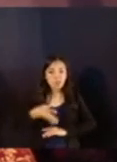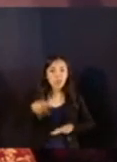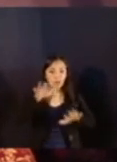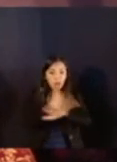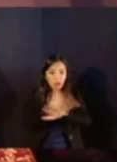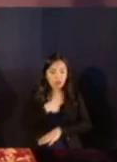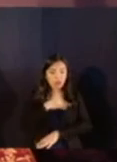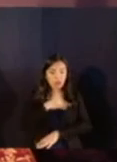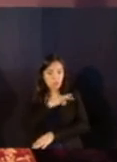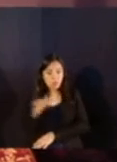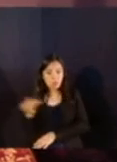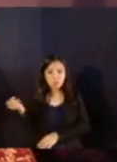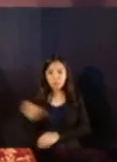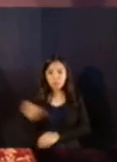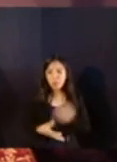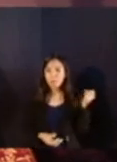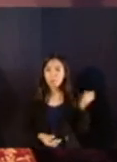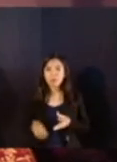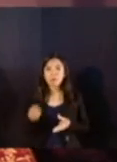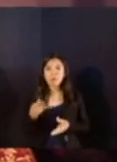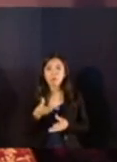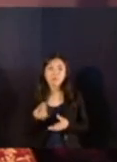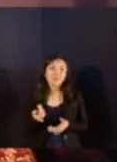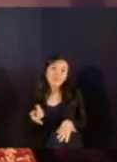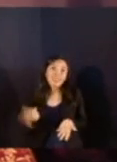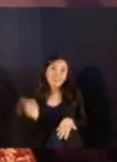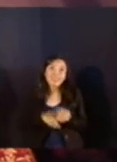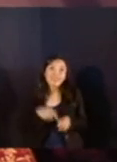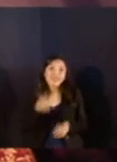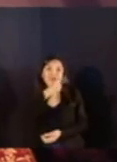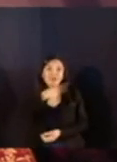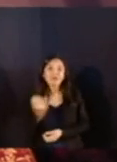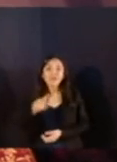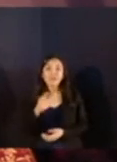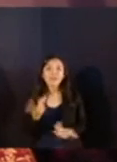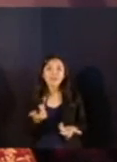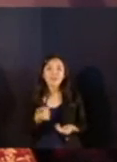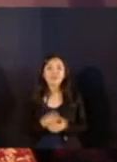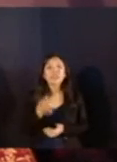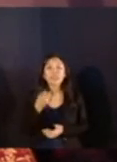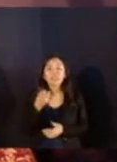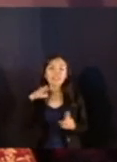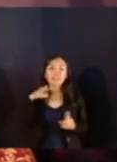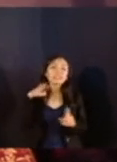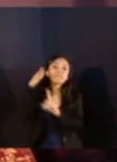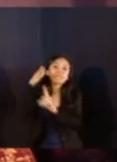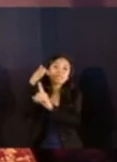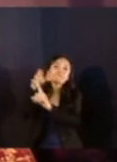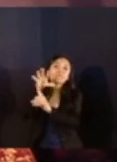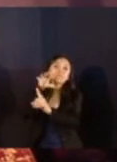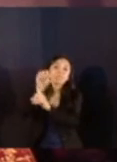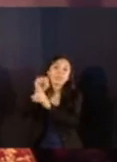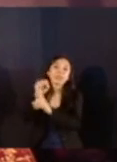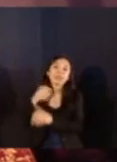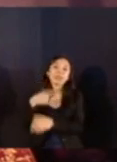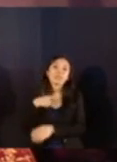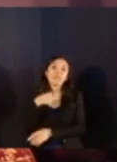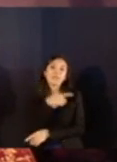cambio en el que ya estamos insertos, me parece que es una meta hacia la que debe de